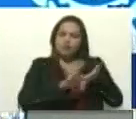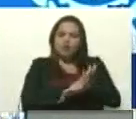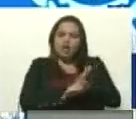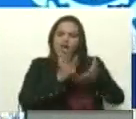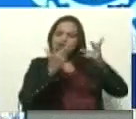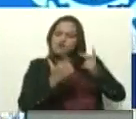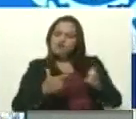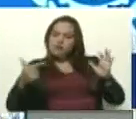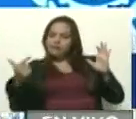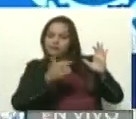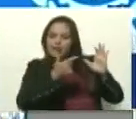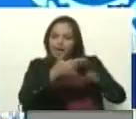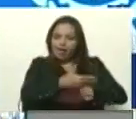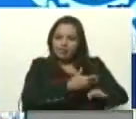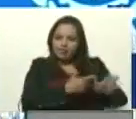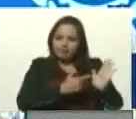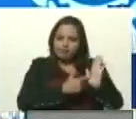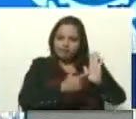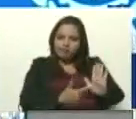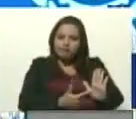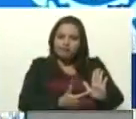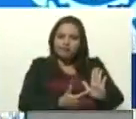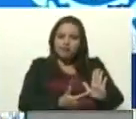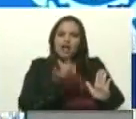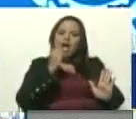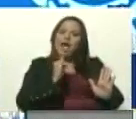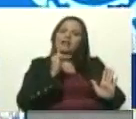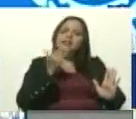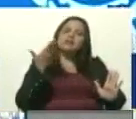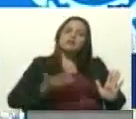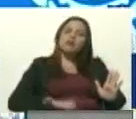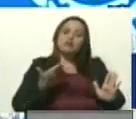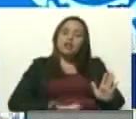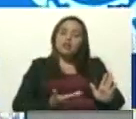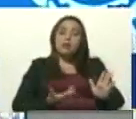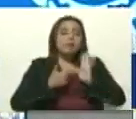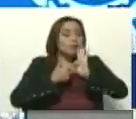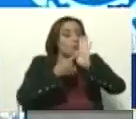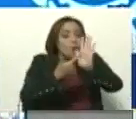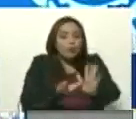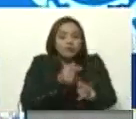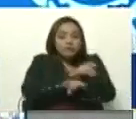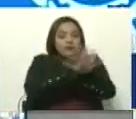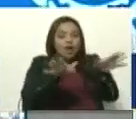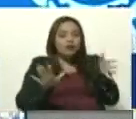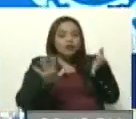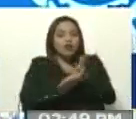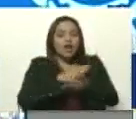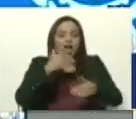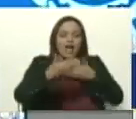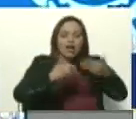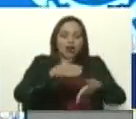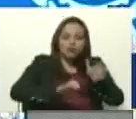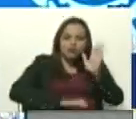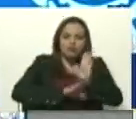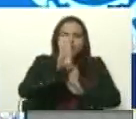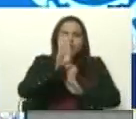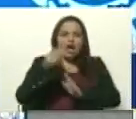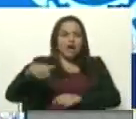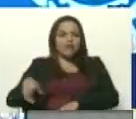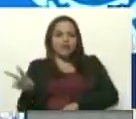número, que es realmente muy alegórico, retrata lo que ha sido la evolución en